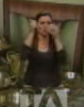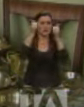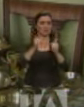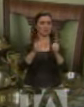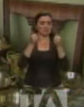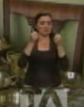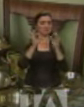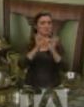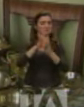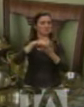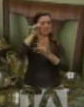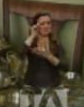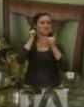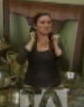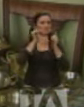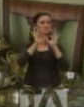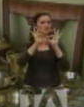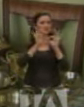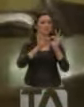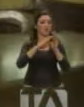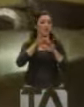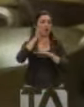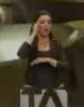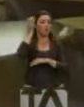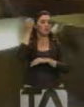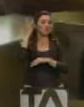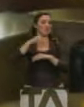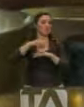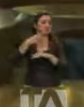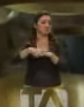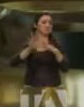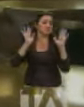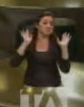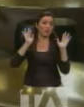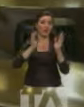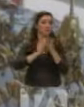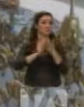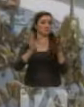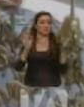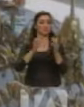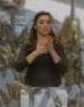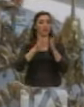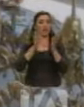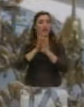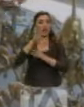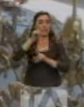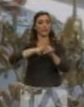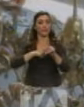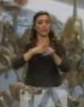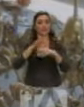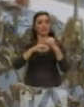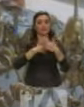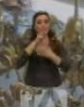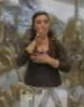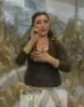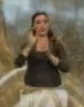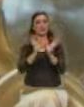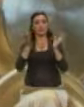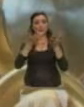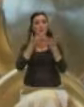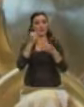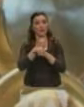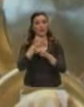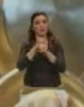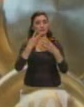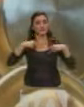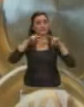bien su oficio, pero que está a punto de perderse. Al mes se elaboran 20 pailas que se venden en las ferias de todo el país a